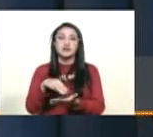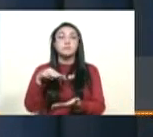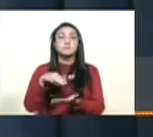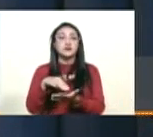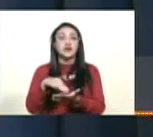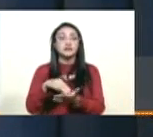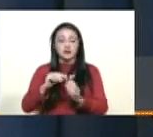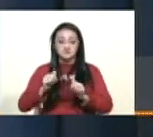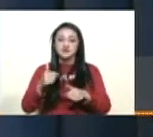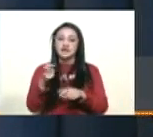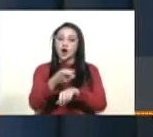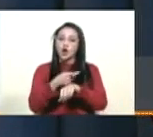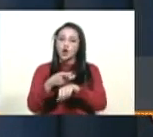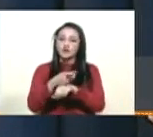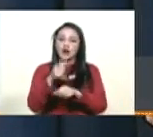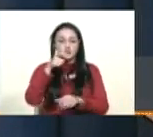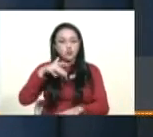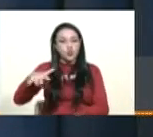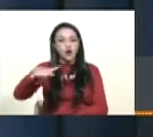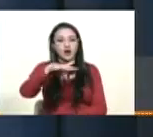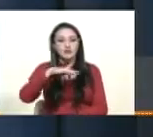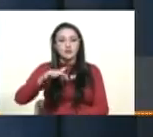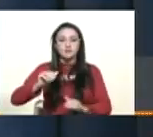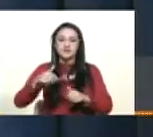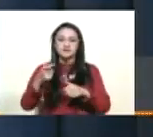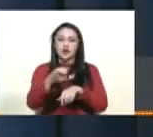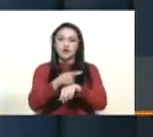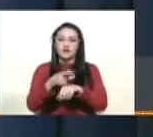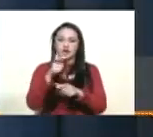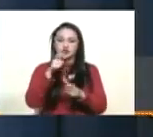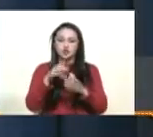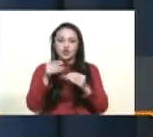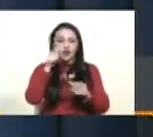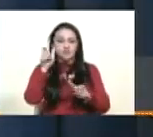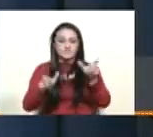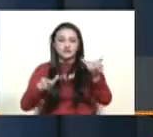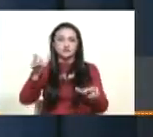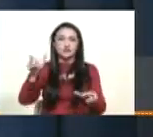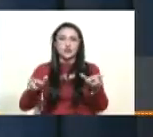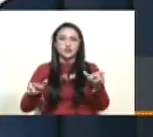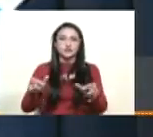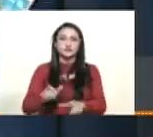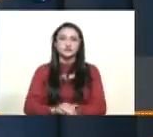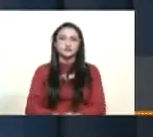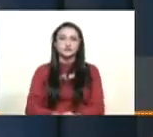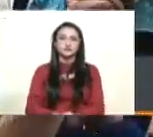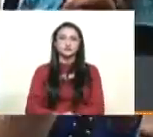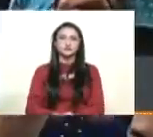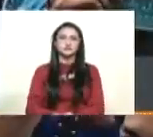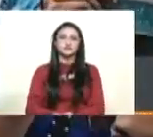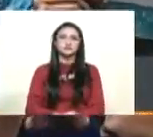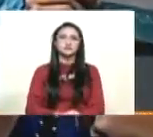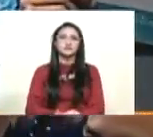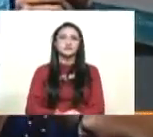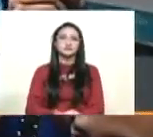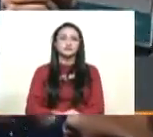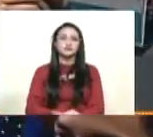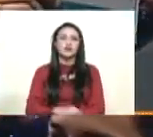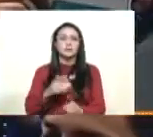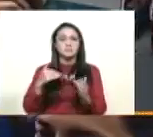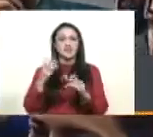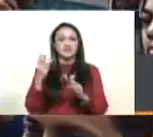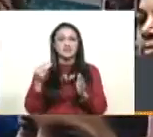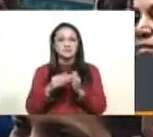a empezar a gobernar el pueblo, van a empezar a gobernar los ciudadanos y las ciudadanas. Por eso se realizaron más de